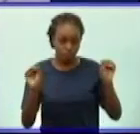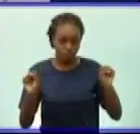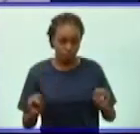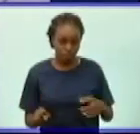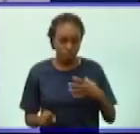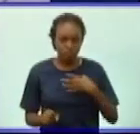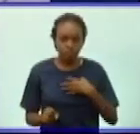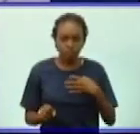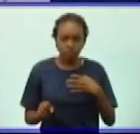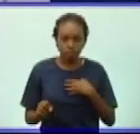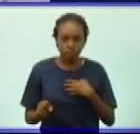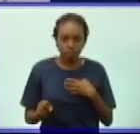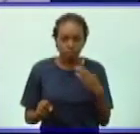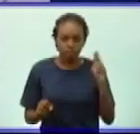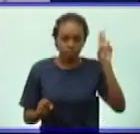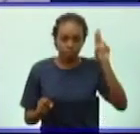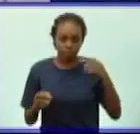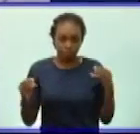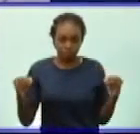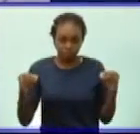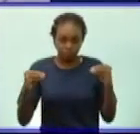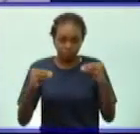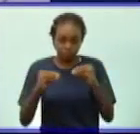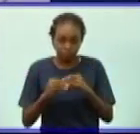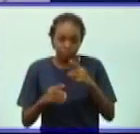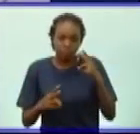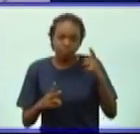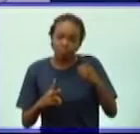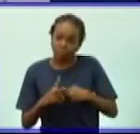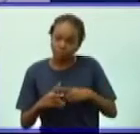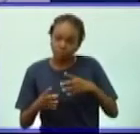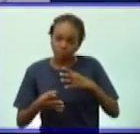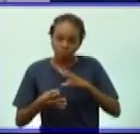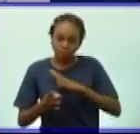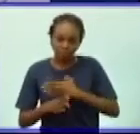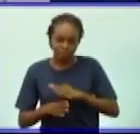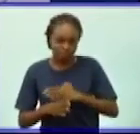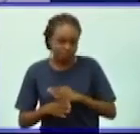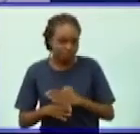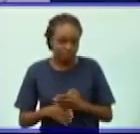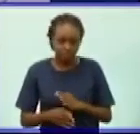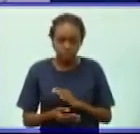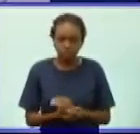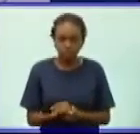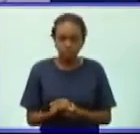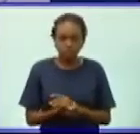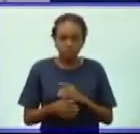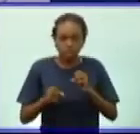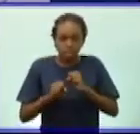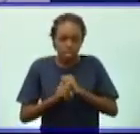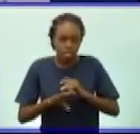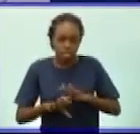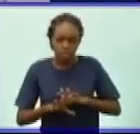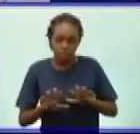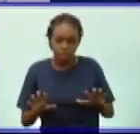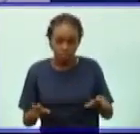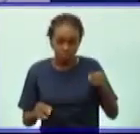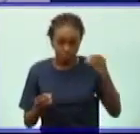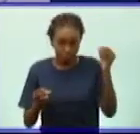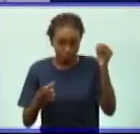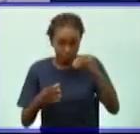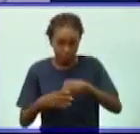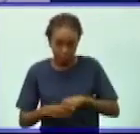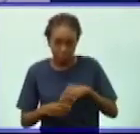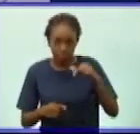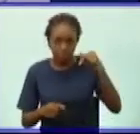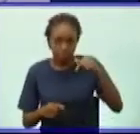tienen una gran unidad y diversidad. La naturaleza dentro de este universo